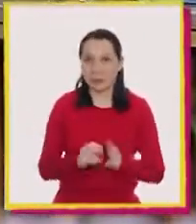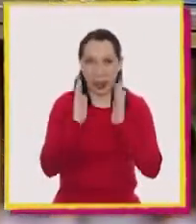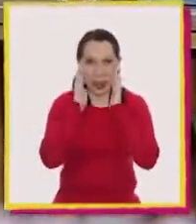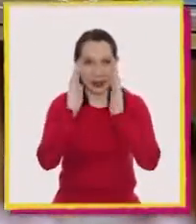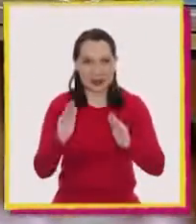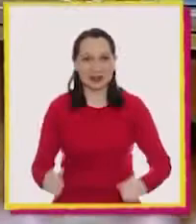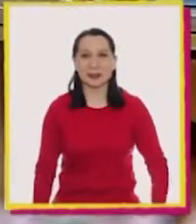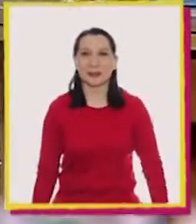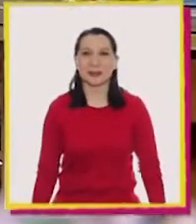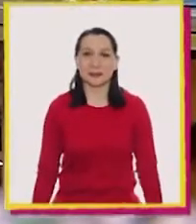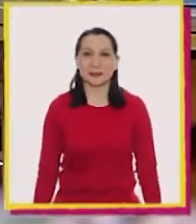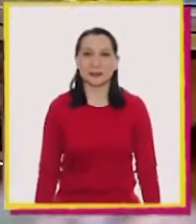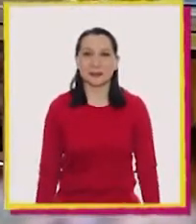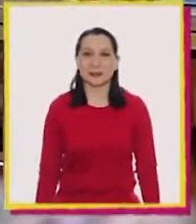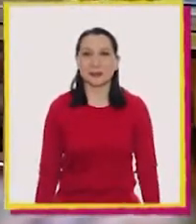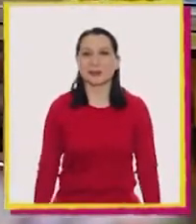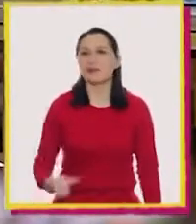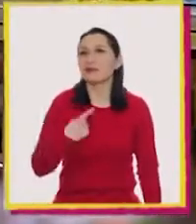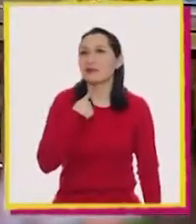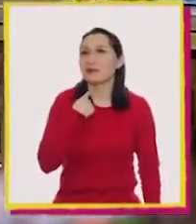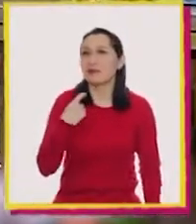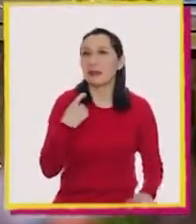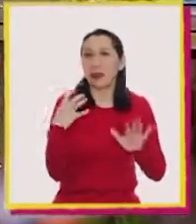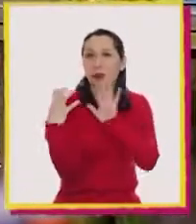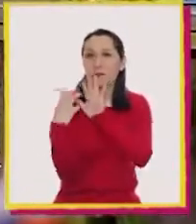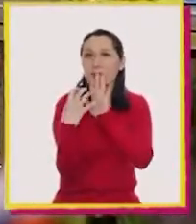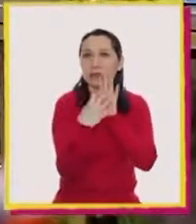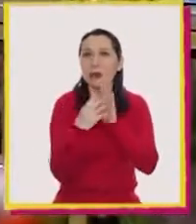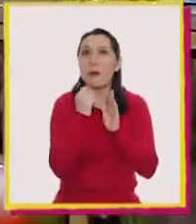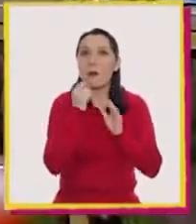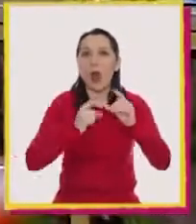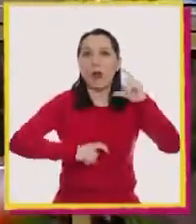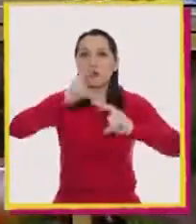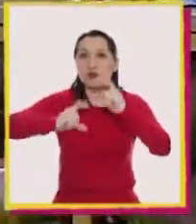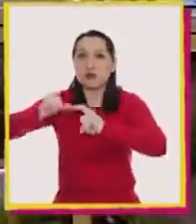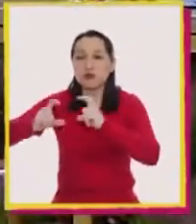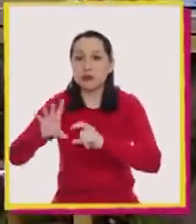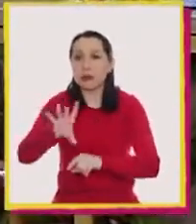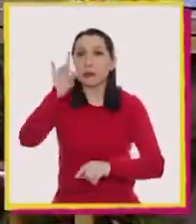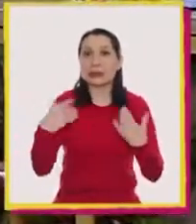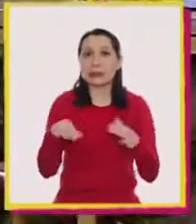su pantalla! ¿Qué símbolos